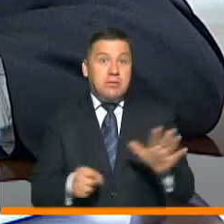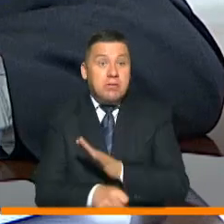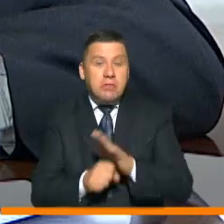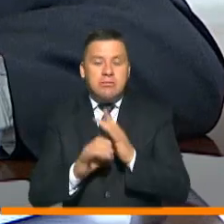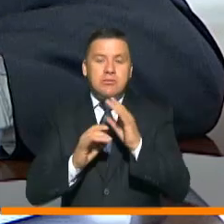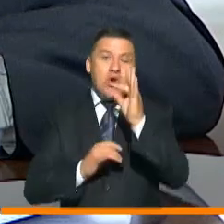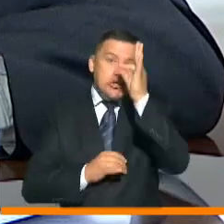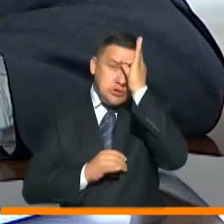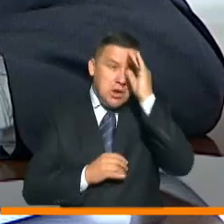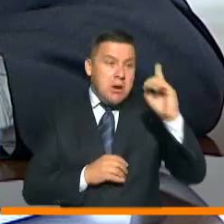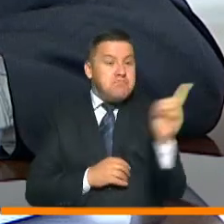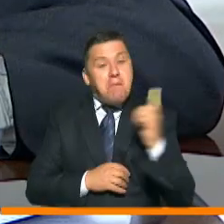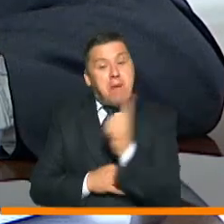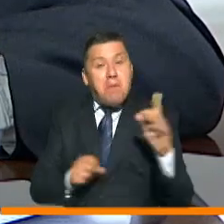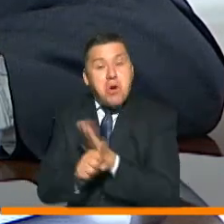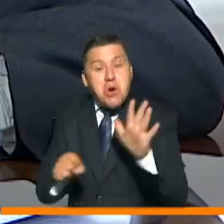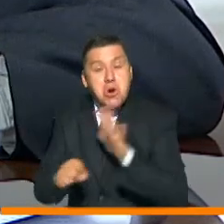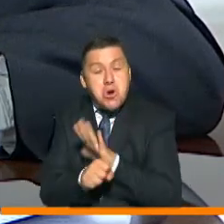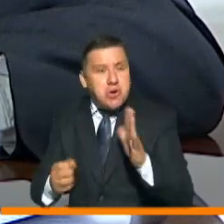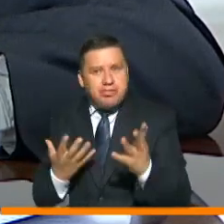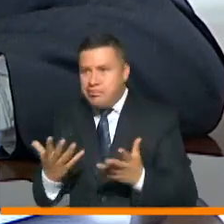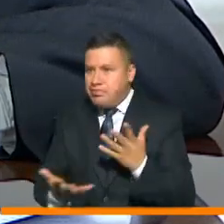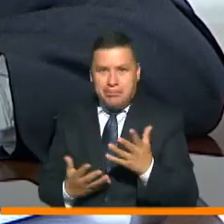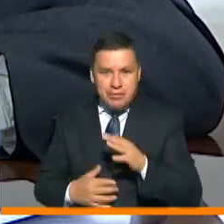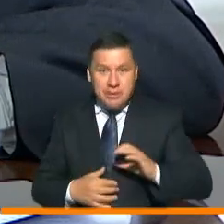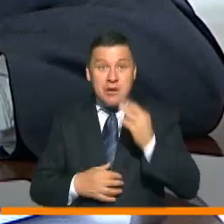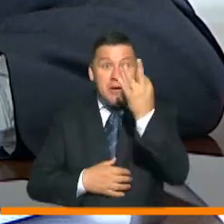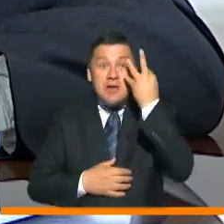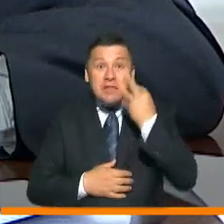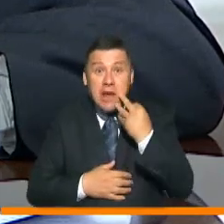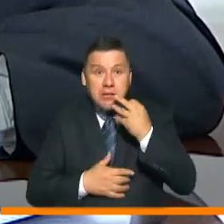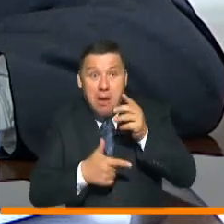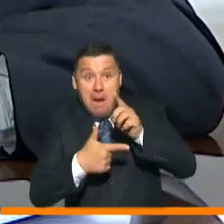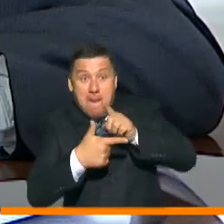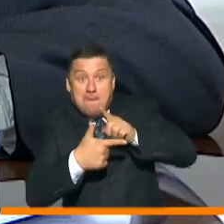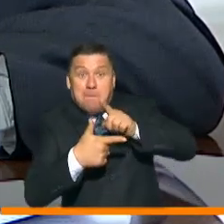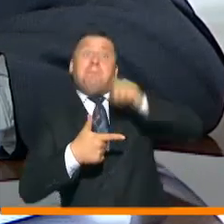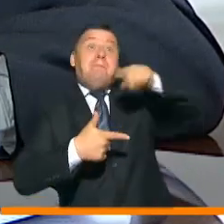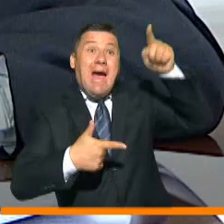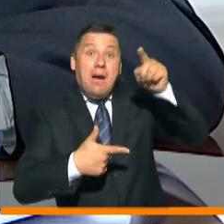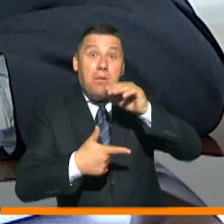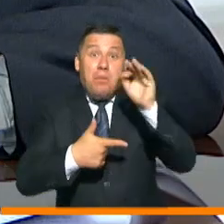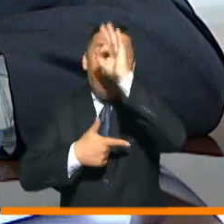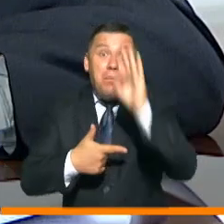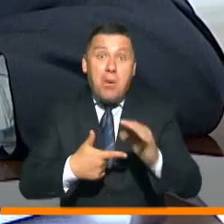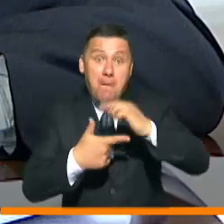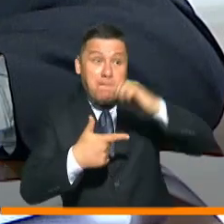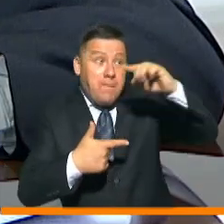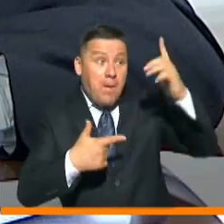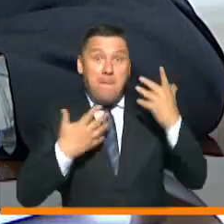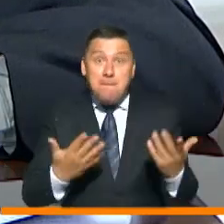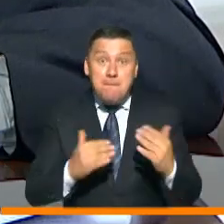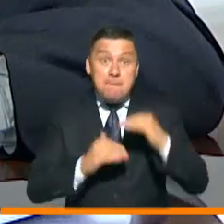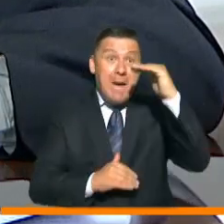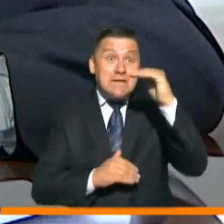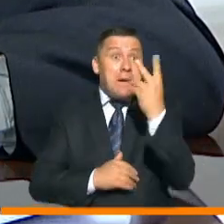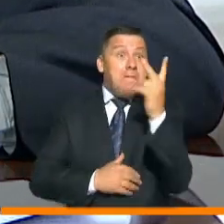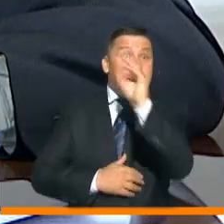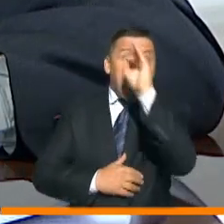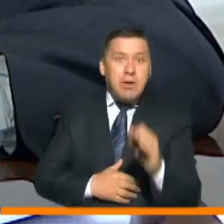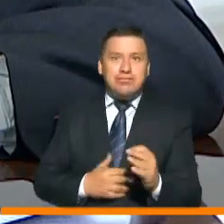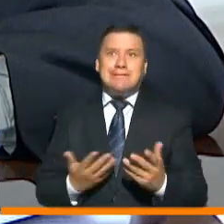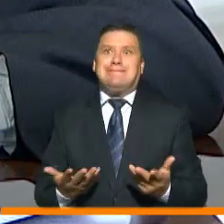ocupación de camas en un territorio en un término de 3 días presente un ascenso en un porcentaje igual o mayor al